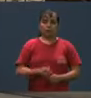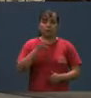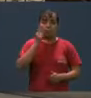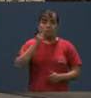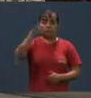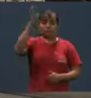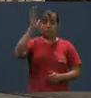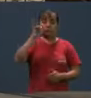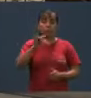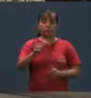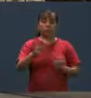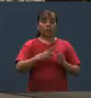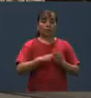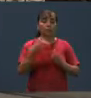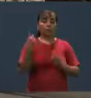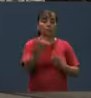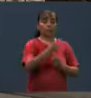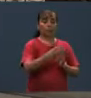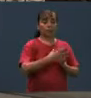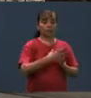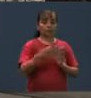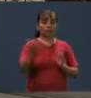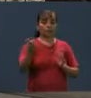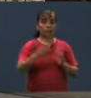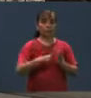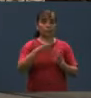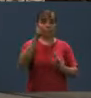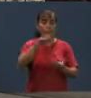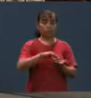El Señor esté con ustedes.